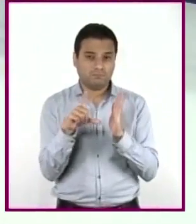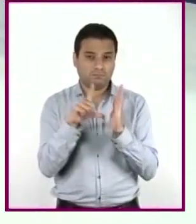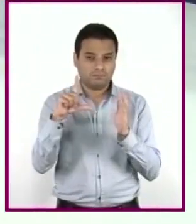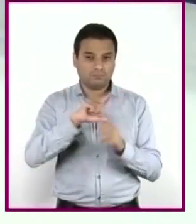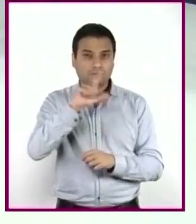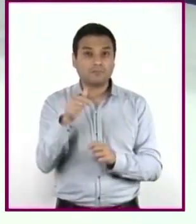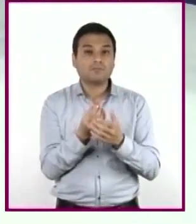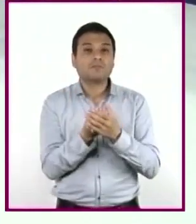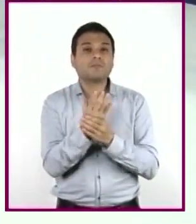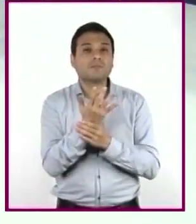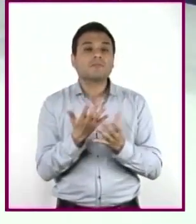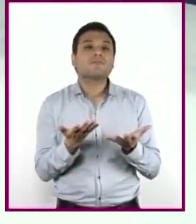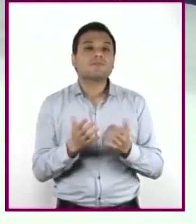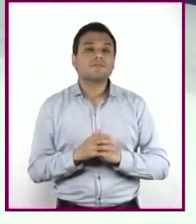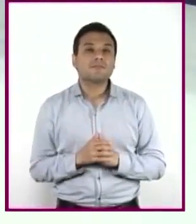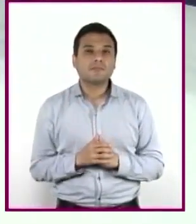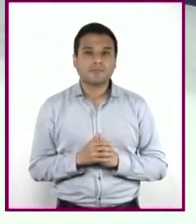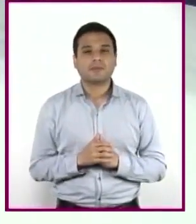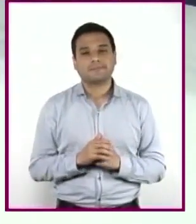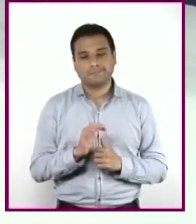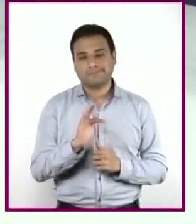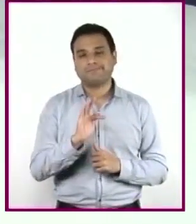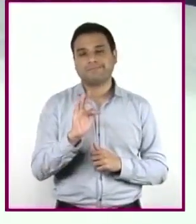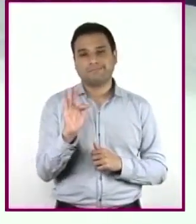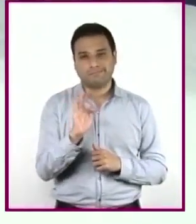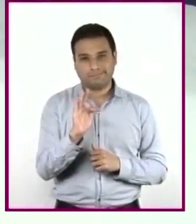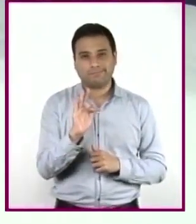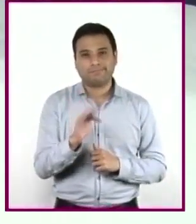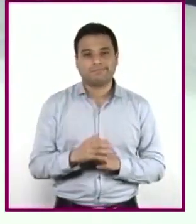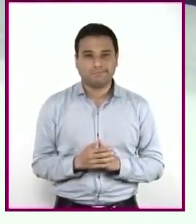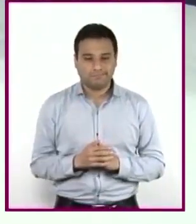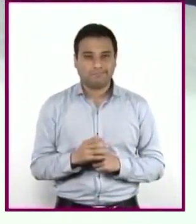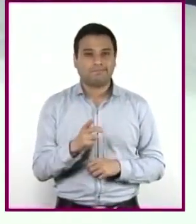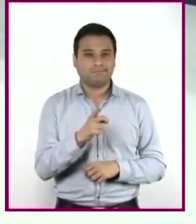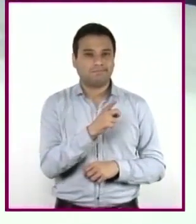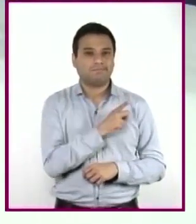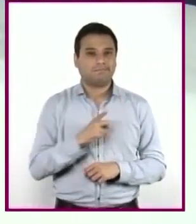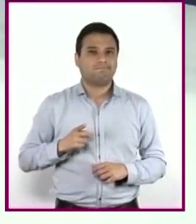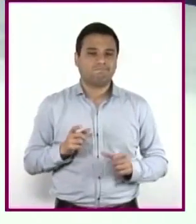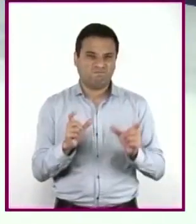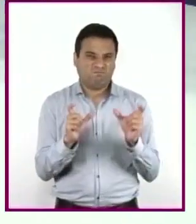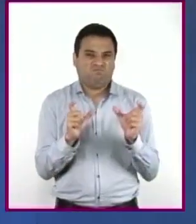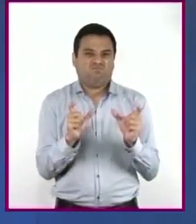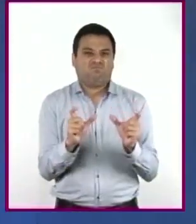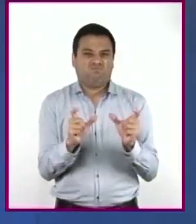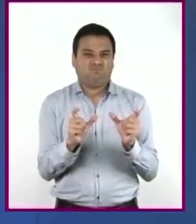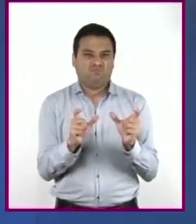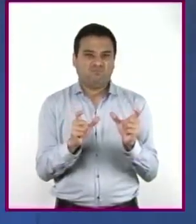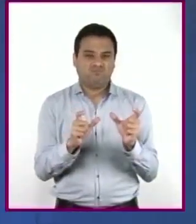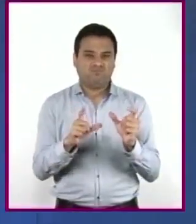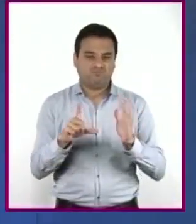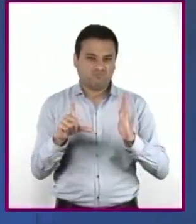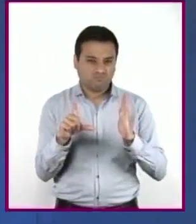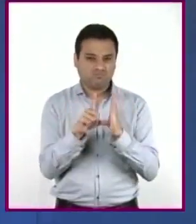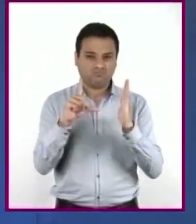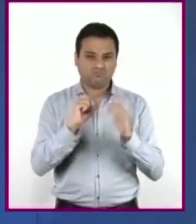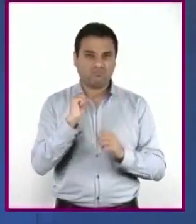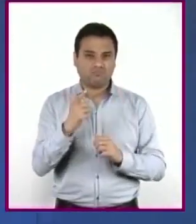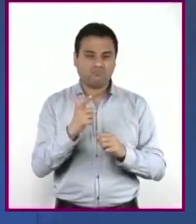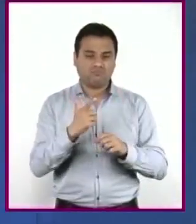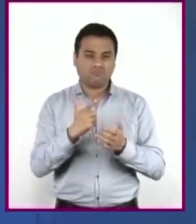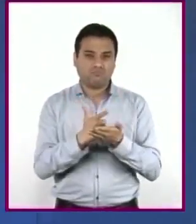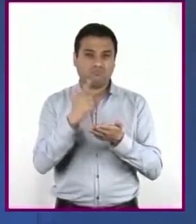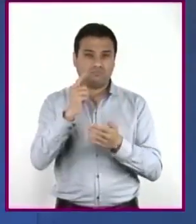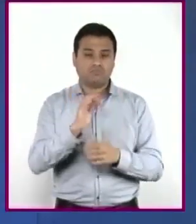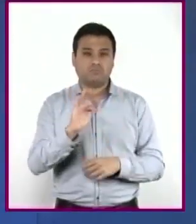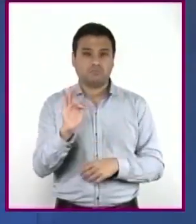cuenta... Pues tal vez ahí ya, pues ponerle más un alto, pero que sí lo sienta. Uh-huh. Como